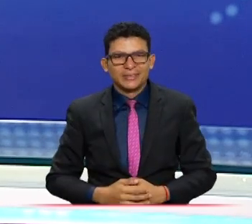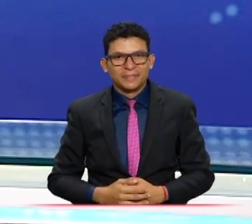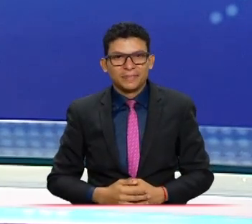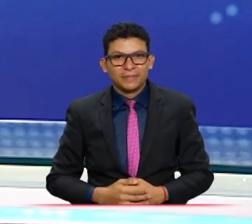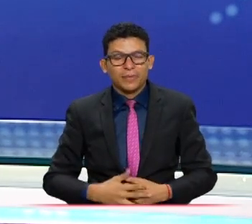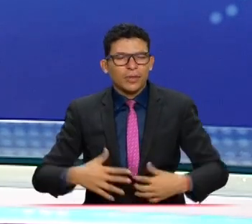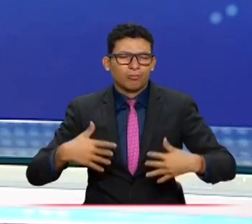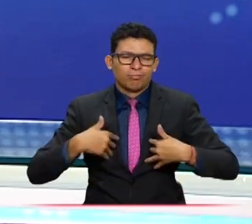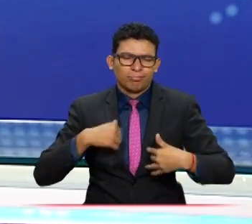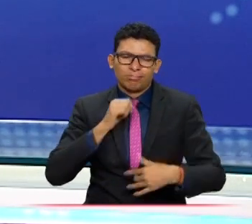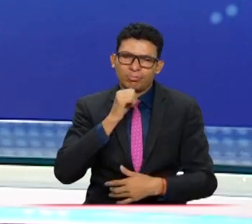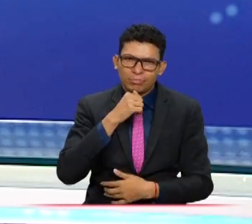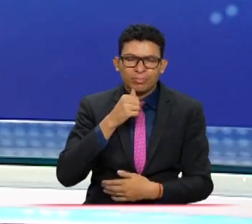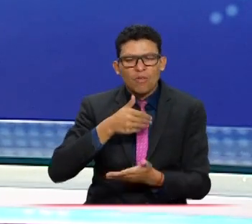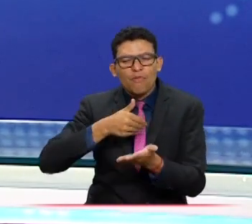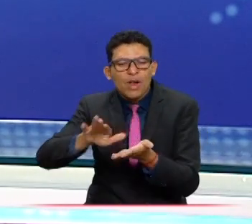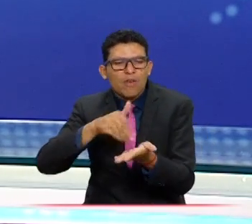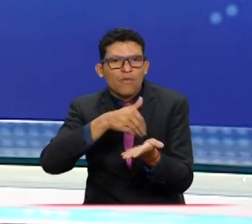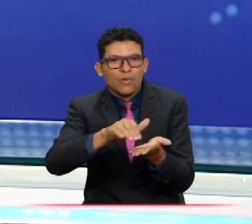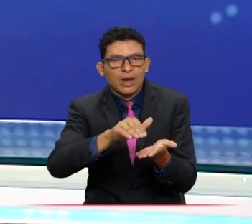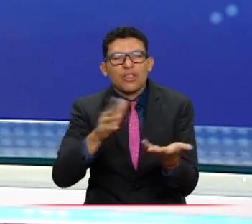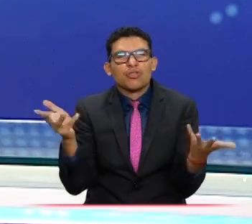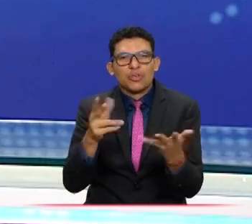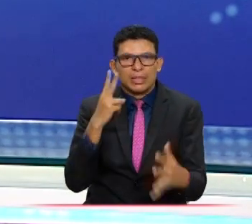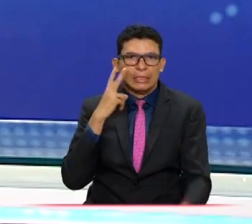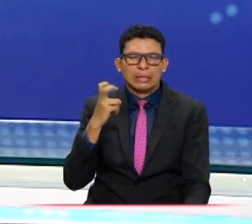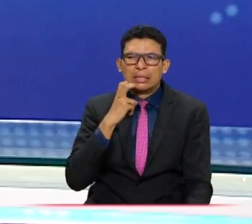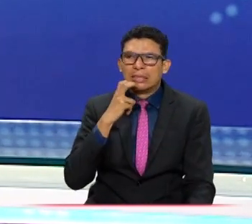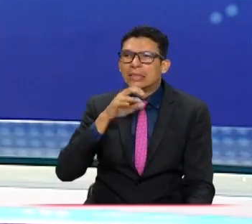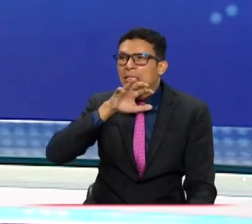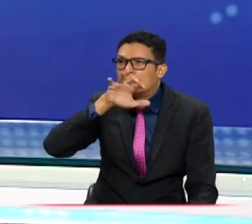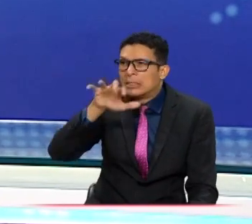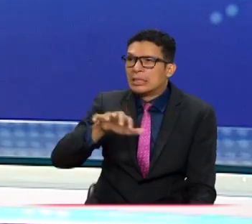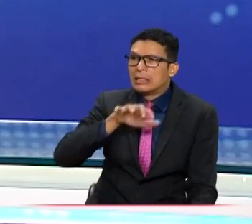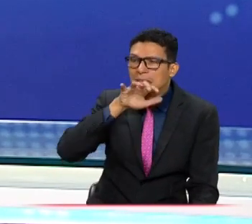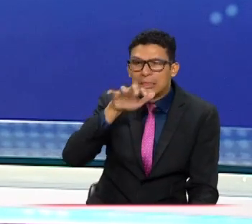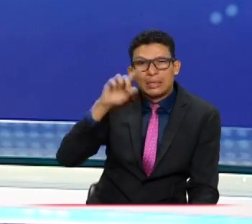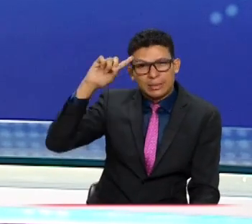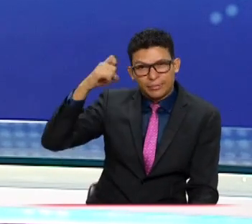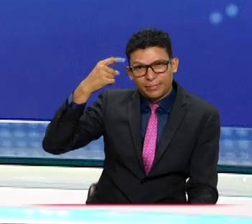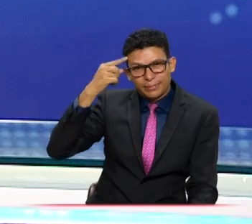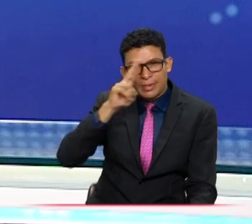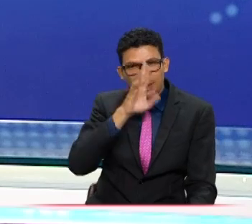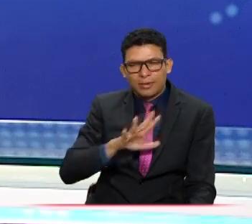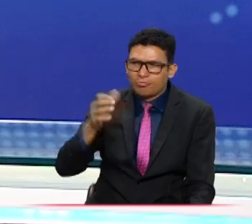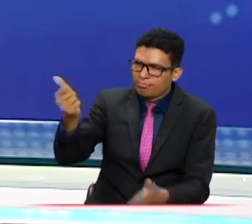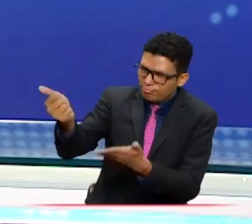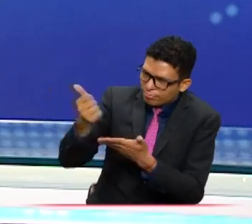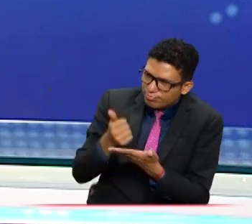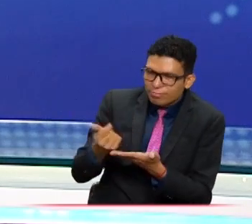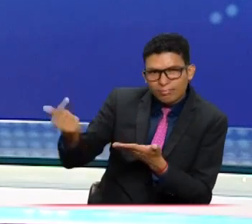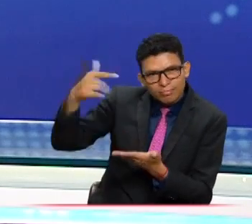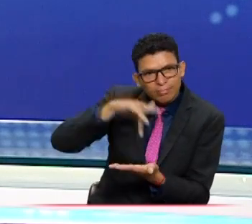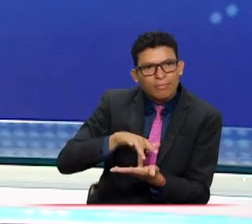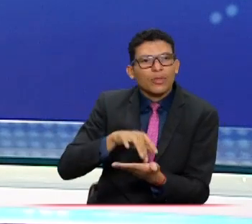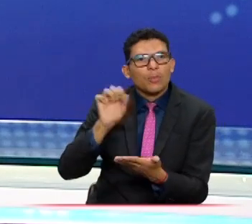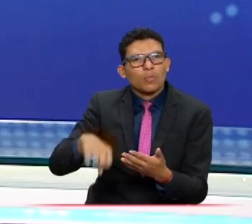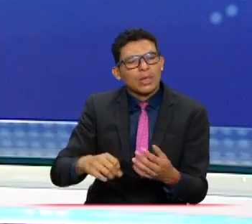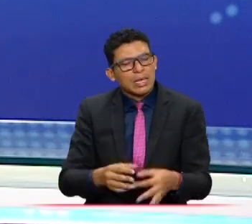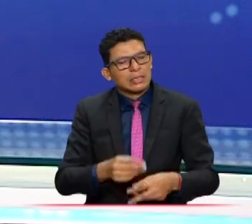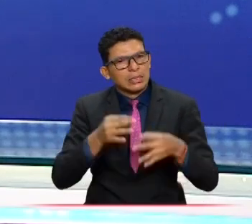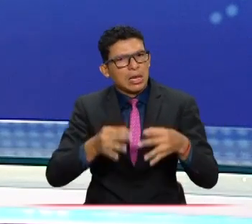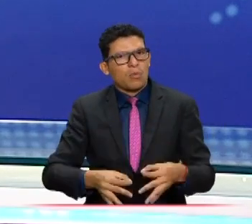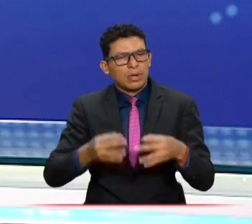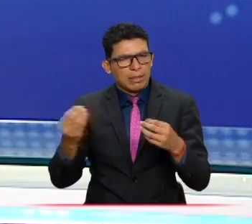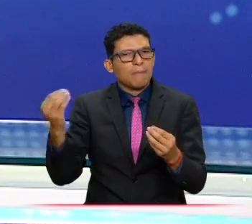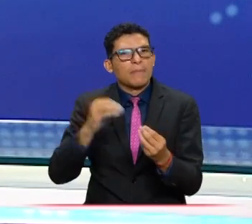Las víctimas del desplazamiento forzado en Isthmina Chocó claman la presencia del gobierno nacional y un refuerzo de seguridad para